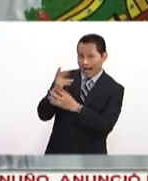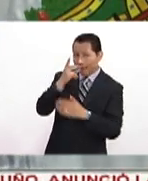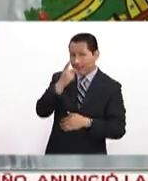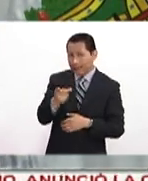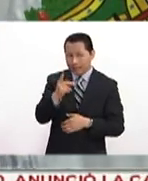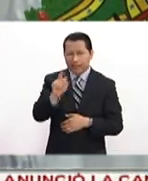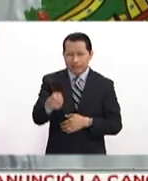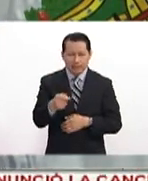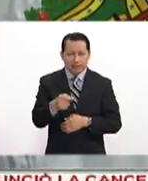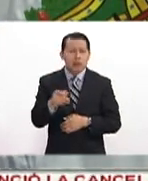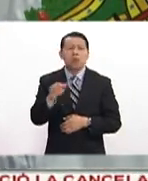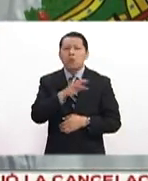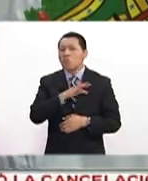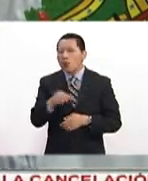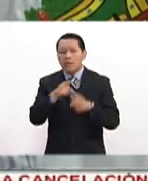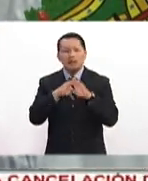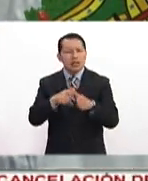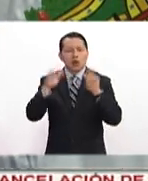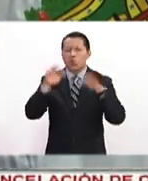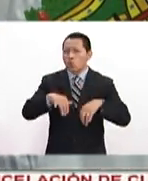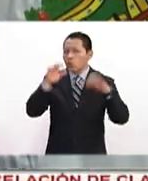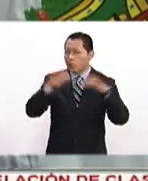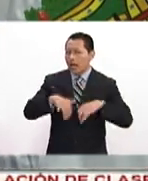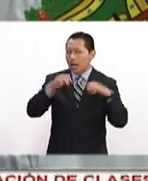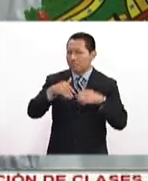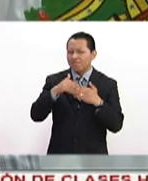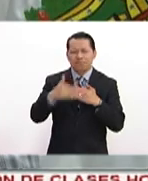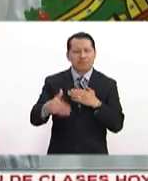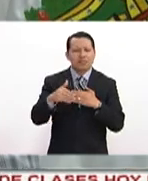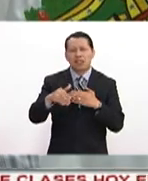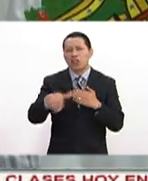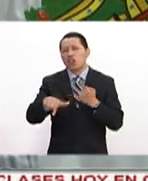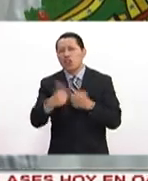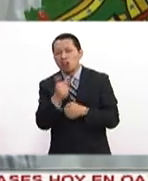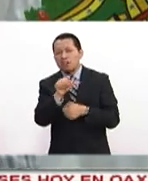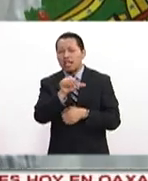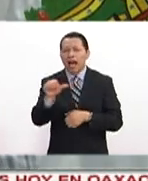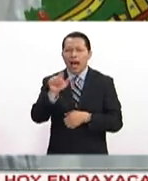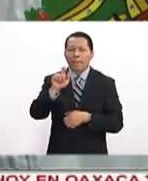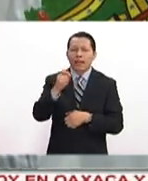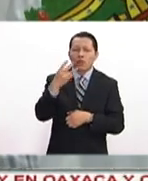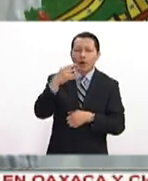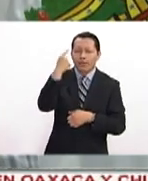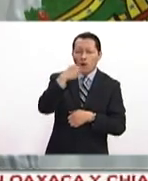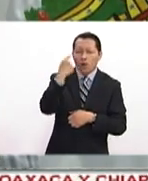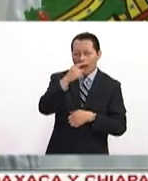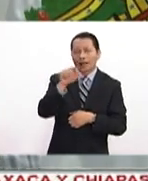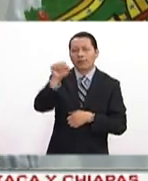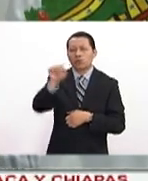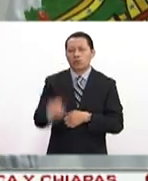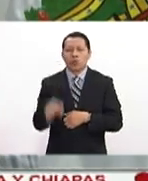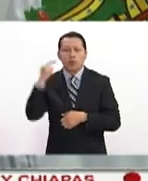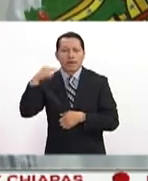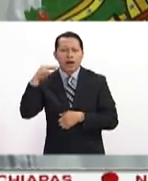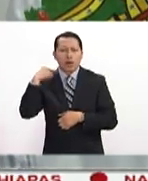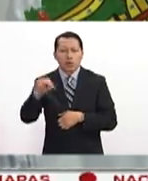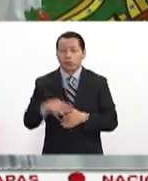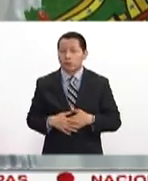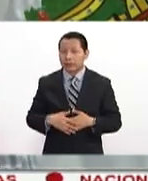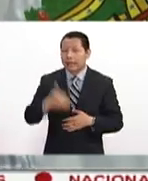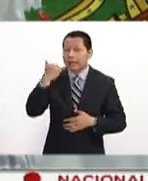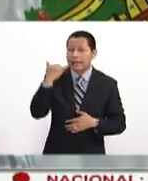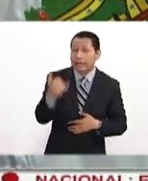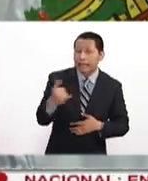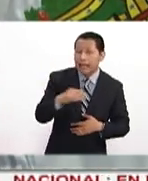que persistan las condiciones para lluvias en las próximas 12 a 24 horas en la zona sur de Veracruz y